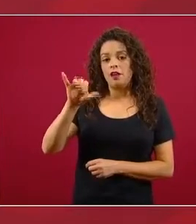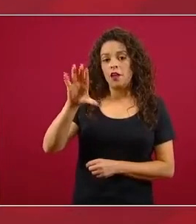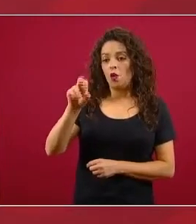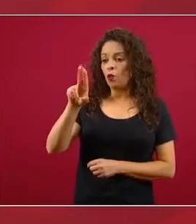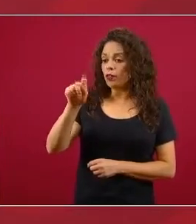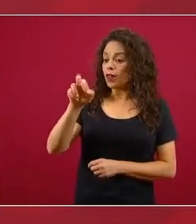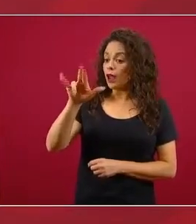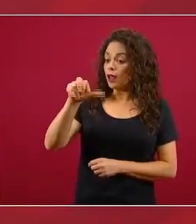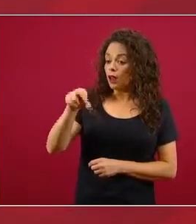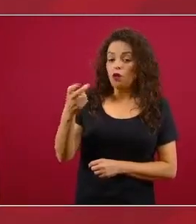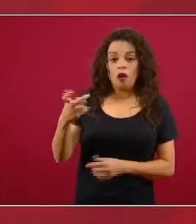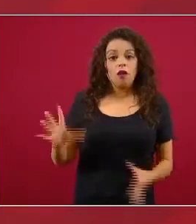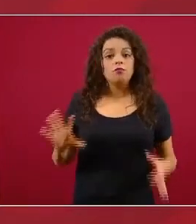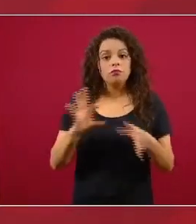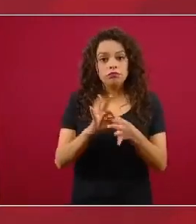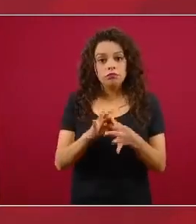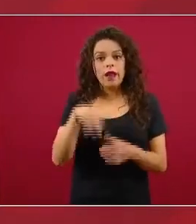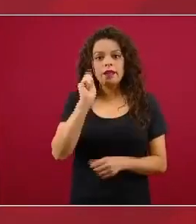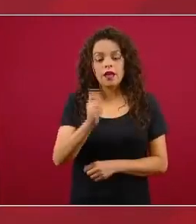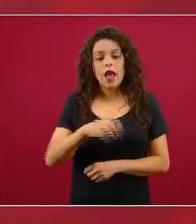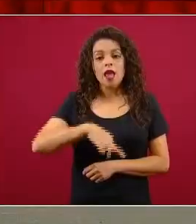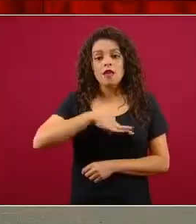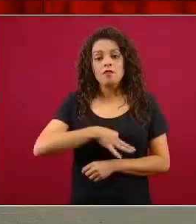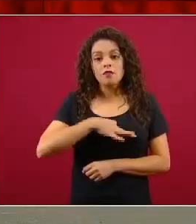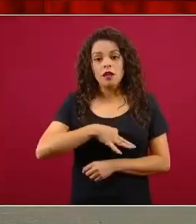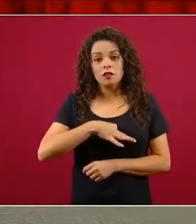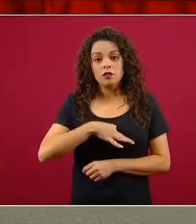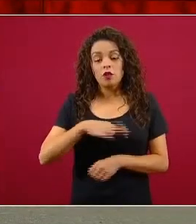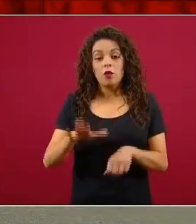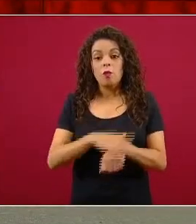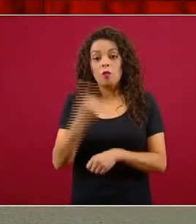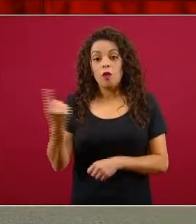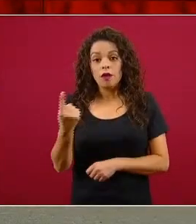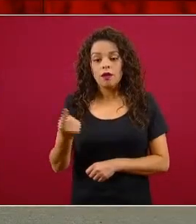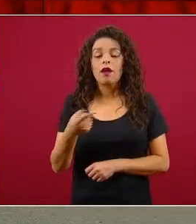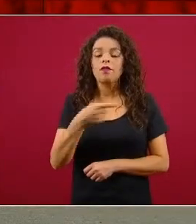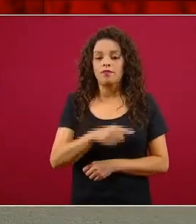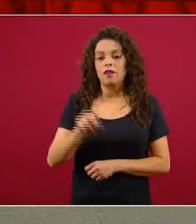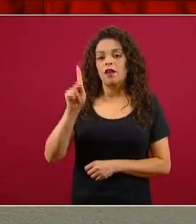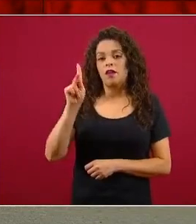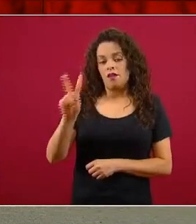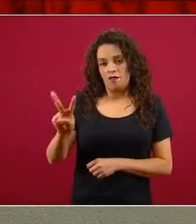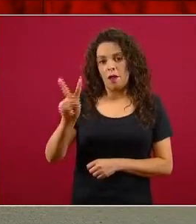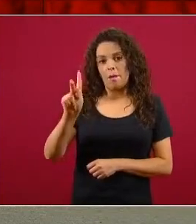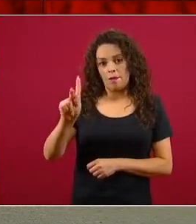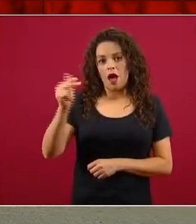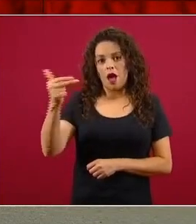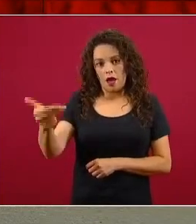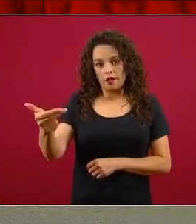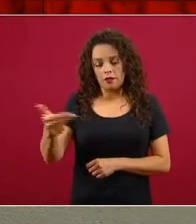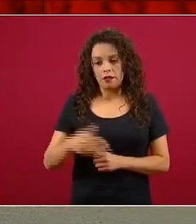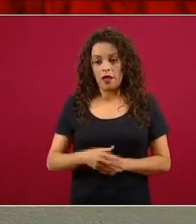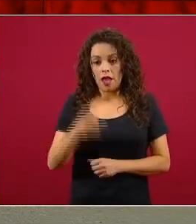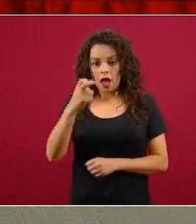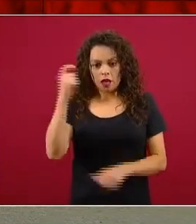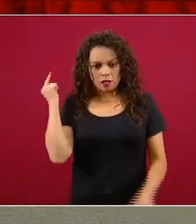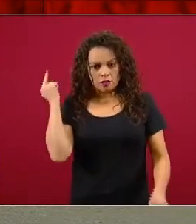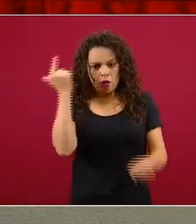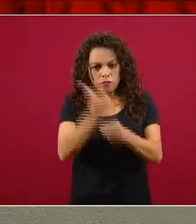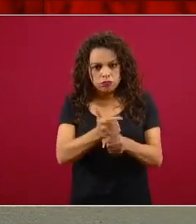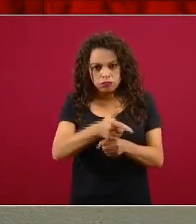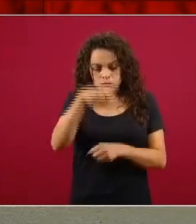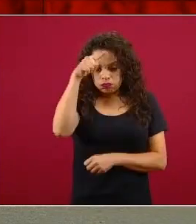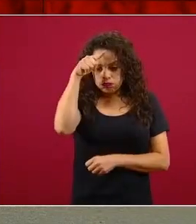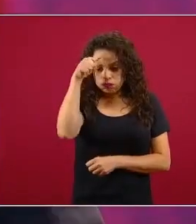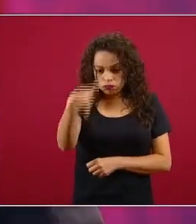están relacionados con infección crónica por el virus de VPH. Esto incluso este descubrimiento fue